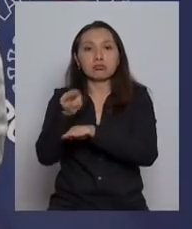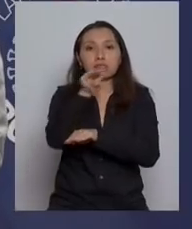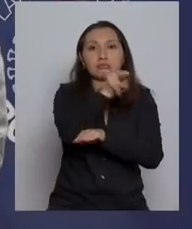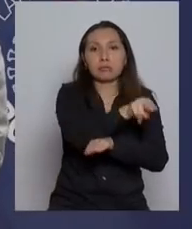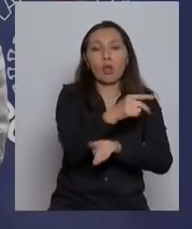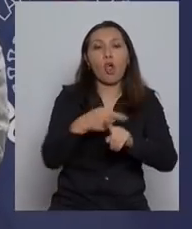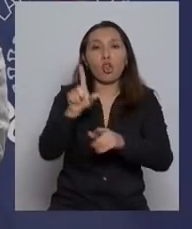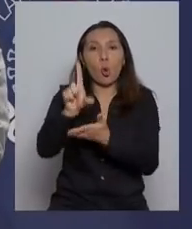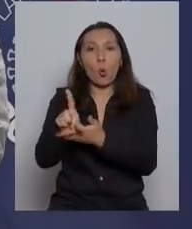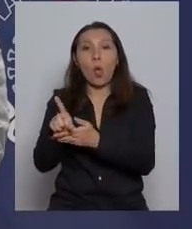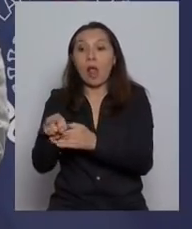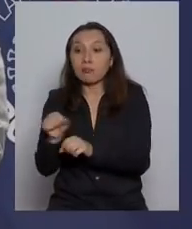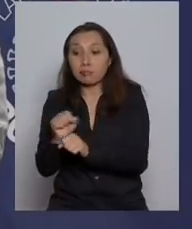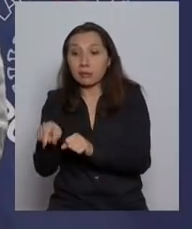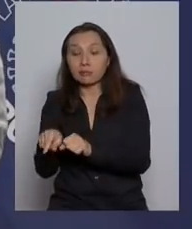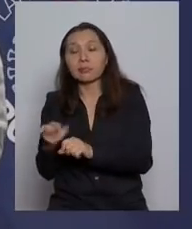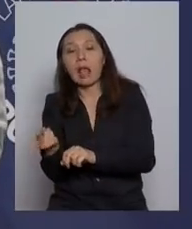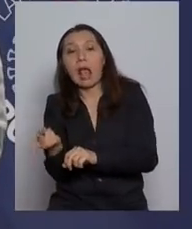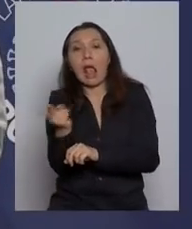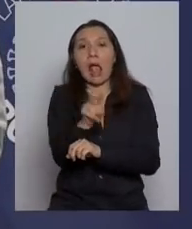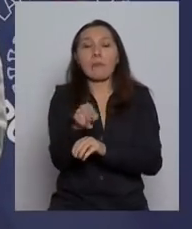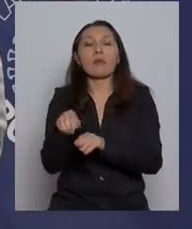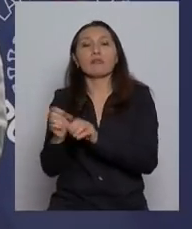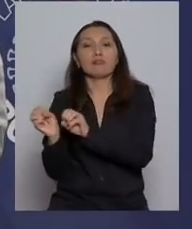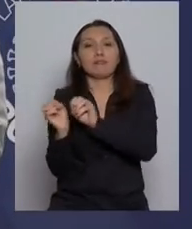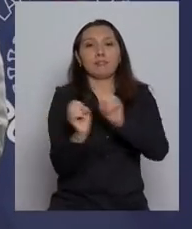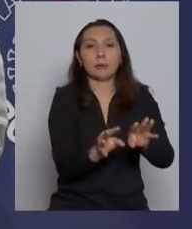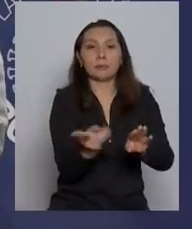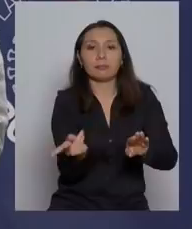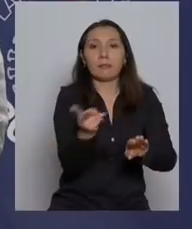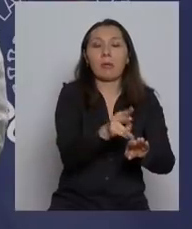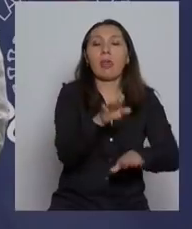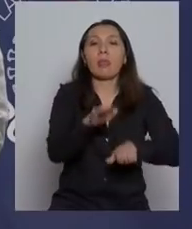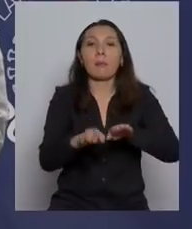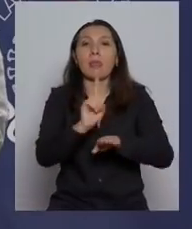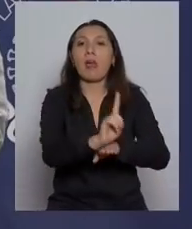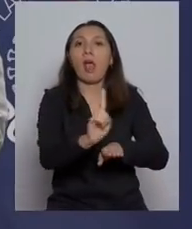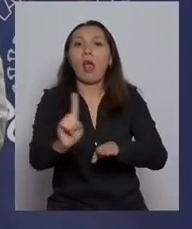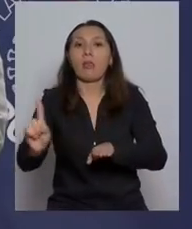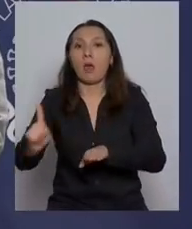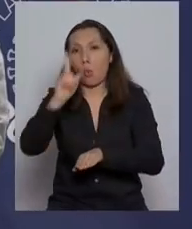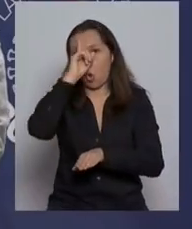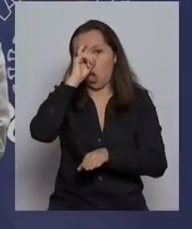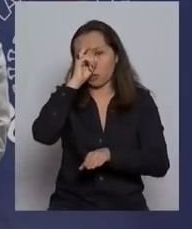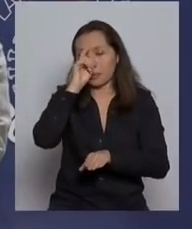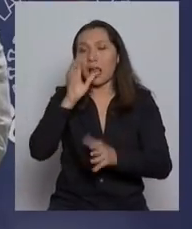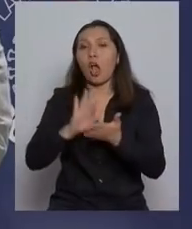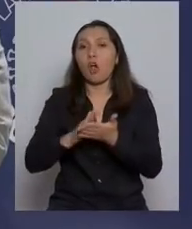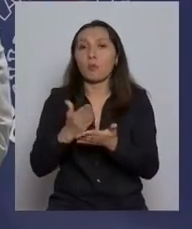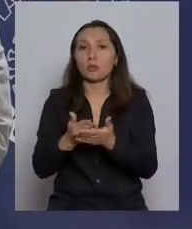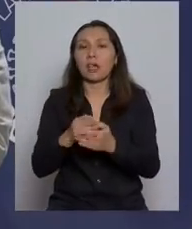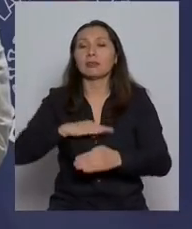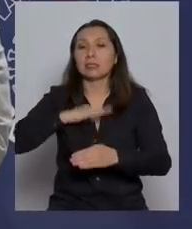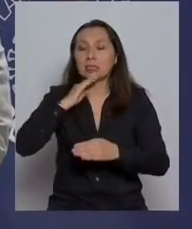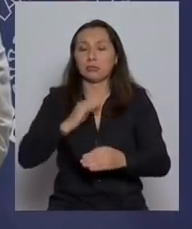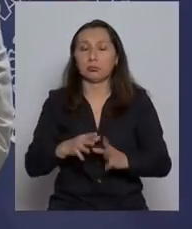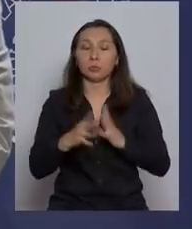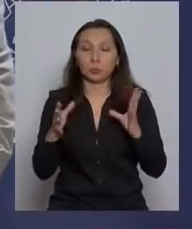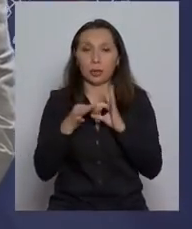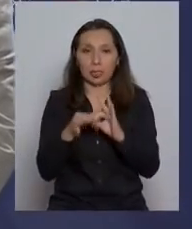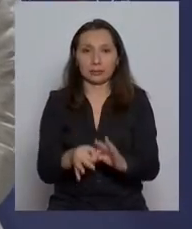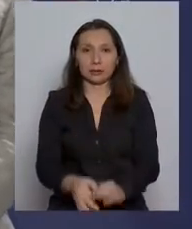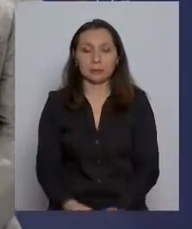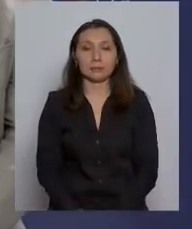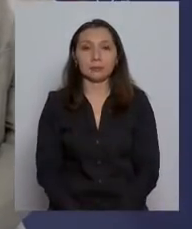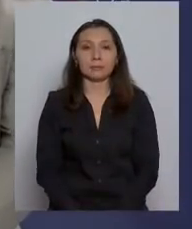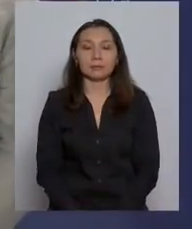centro asistencial a otro, de acuerdo a la capacidad que tenga cada uno de los hospitales. Muchas gracias.